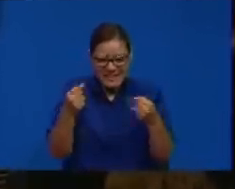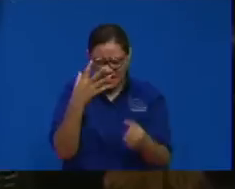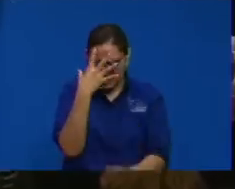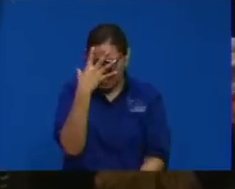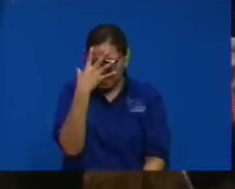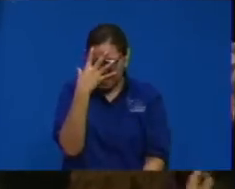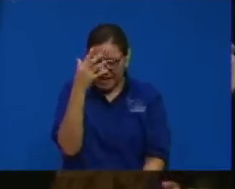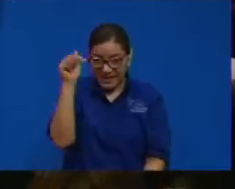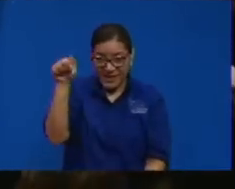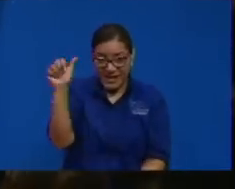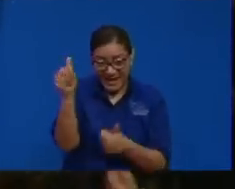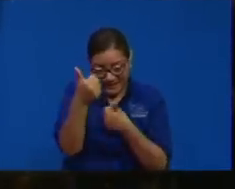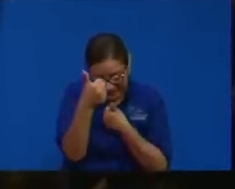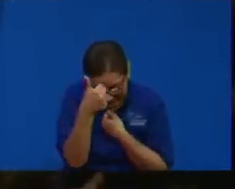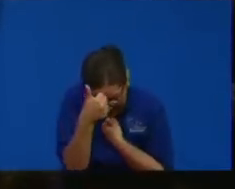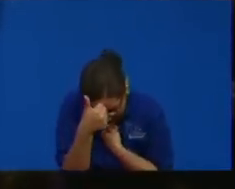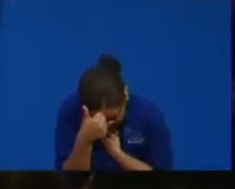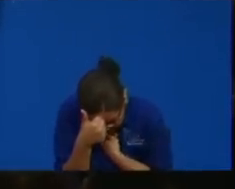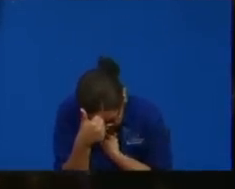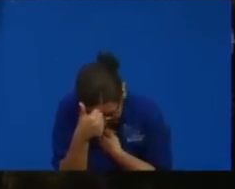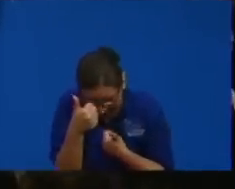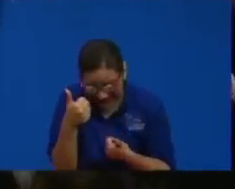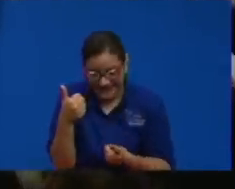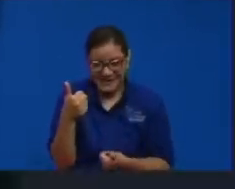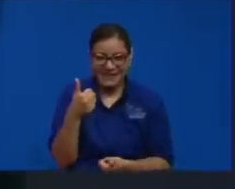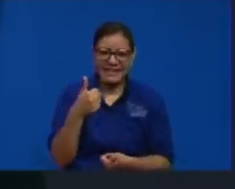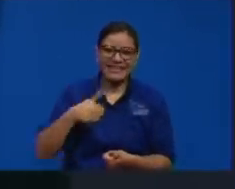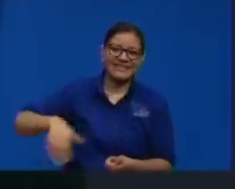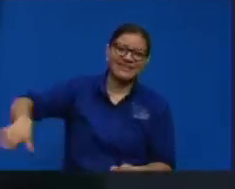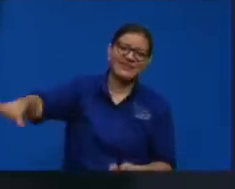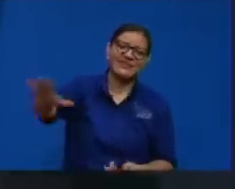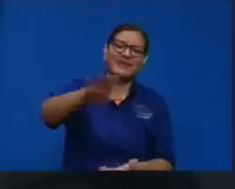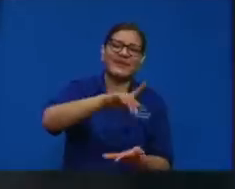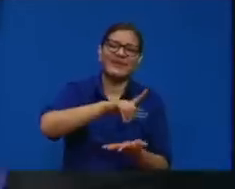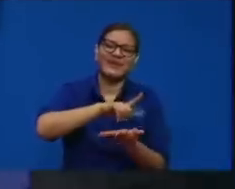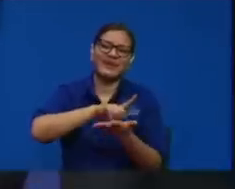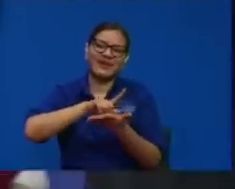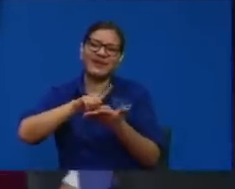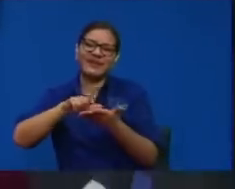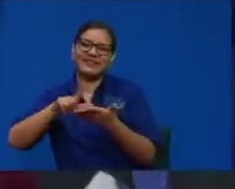se arrepiente y limpio queda ya.